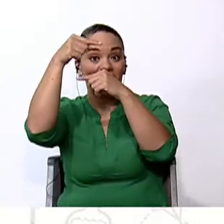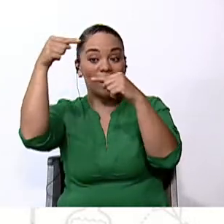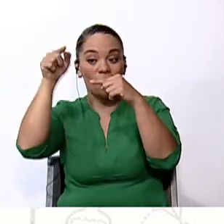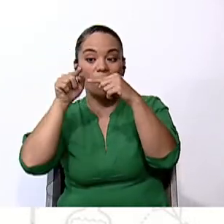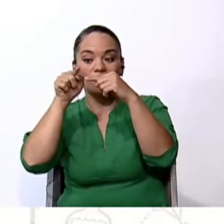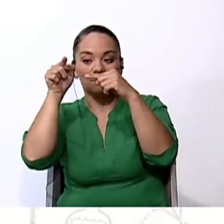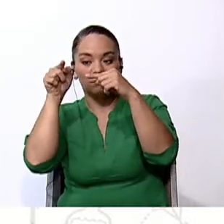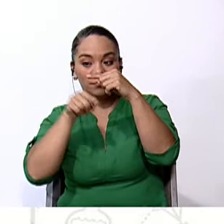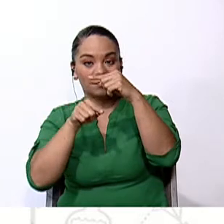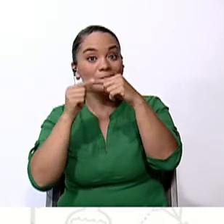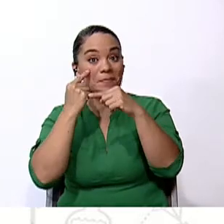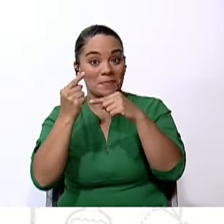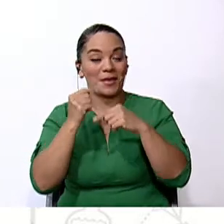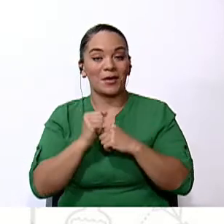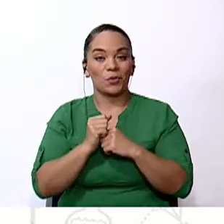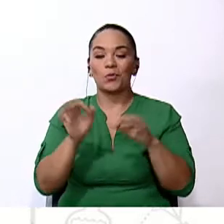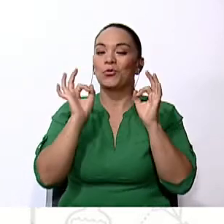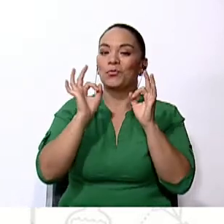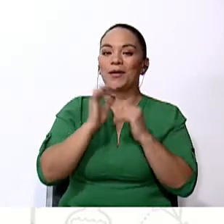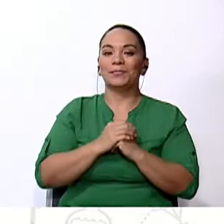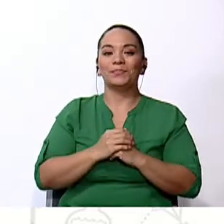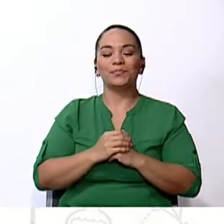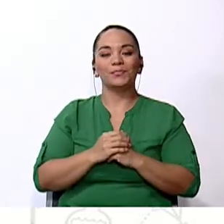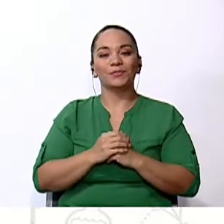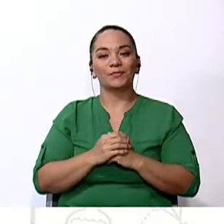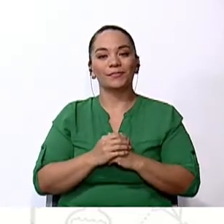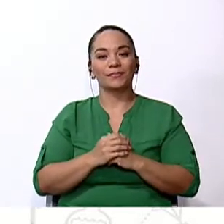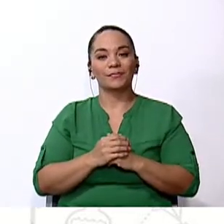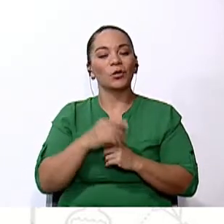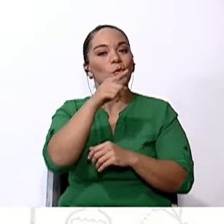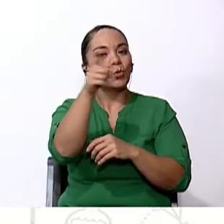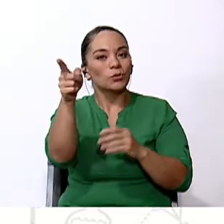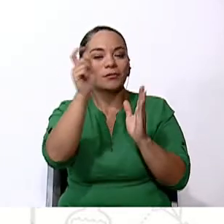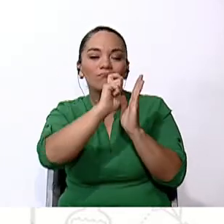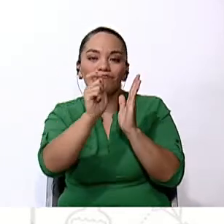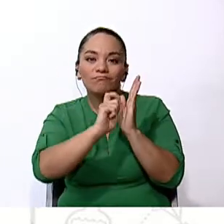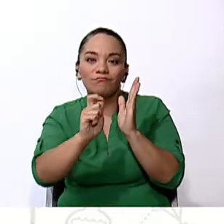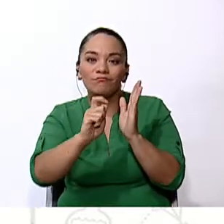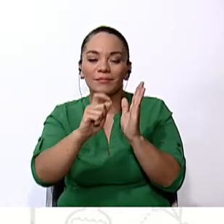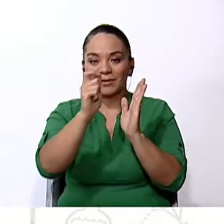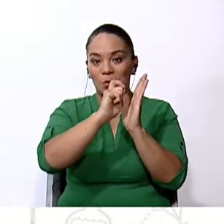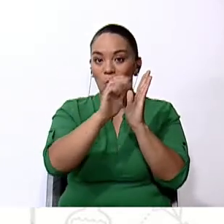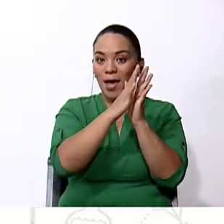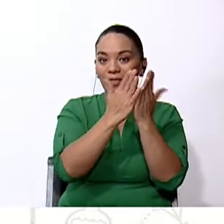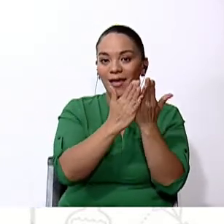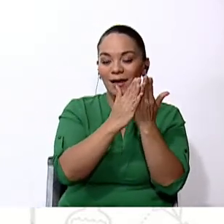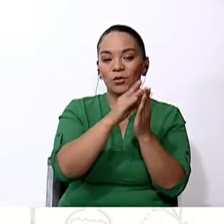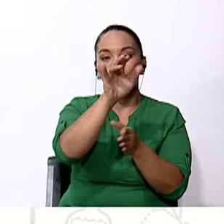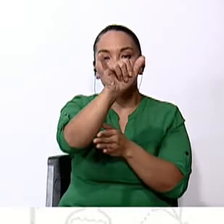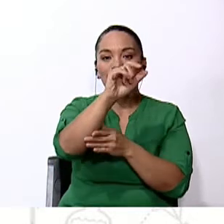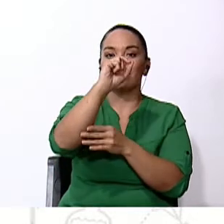¿Lo ven? Muy bien, ¿qué les parece si hacemos la Y mayúscula y minúscula en ese cuaderno?